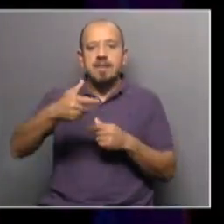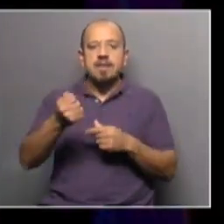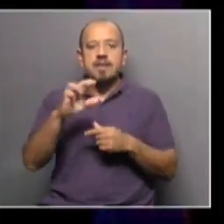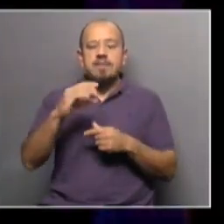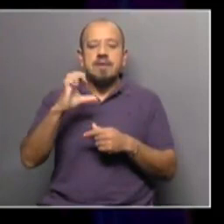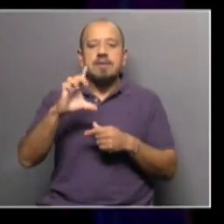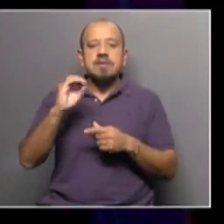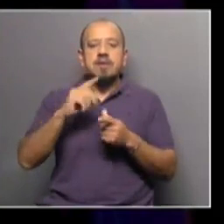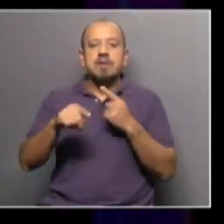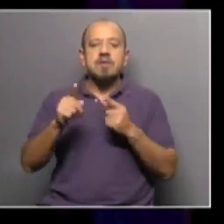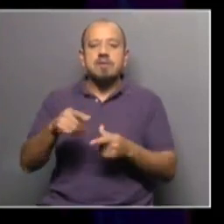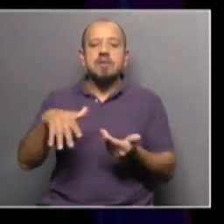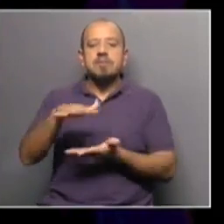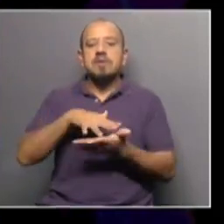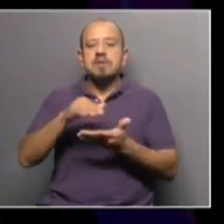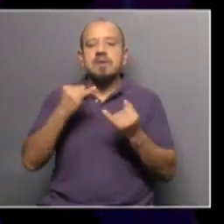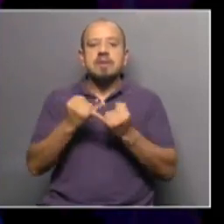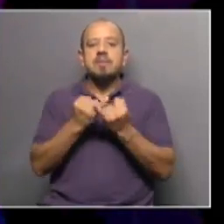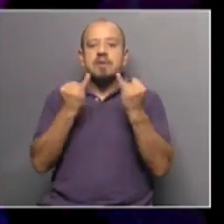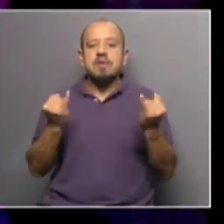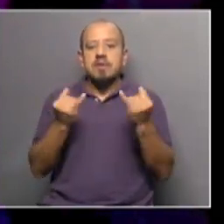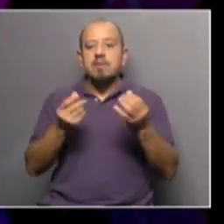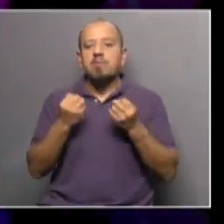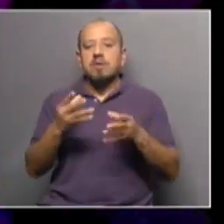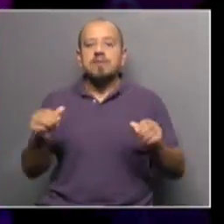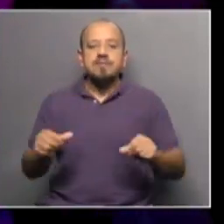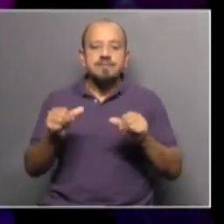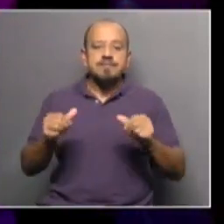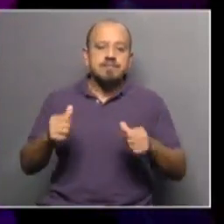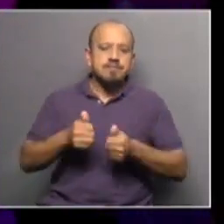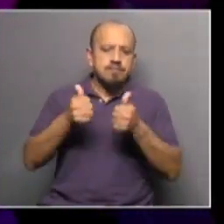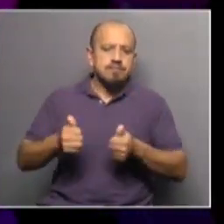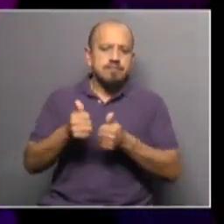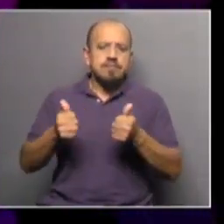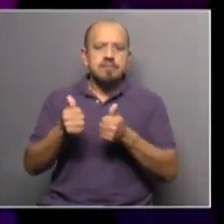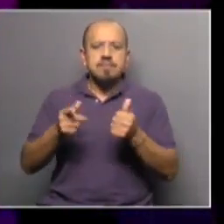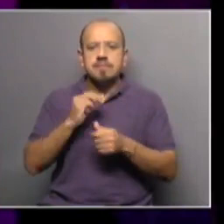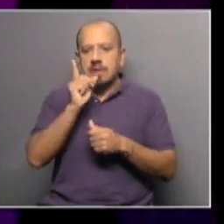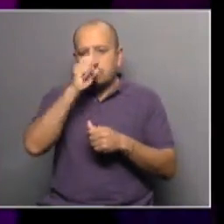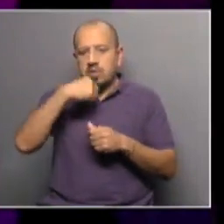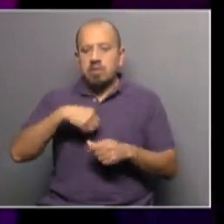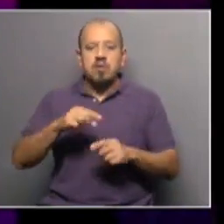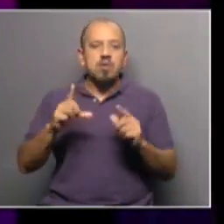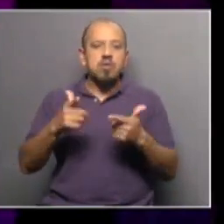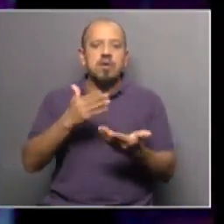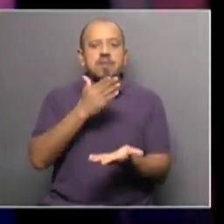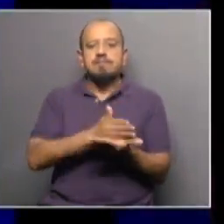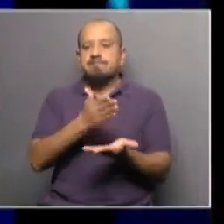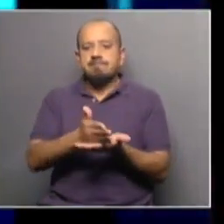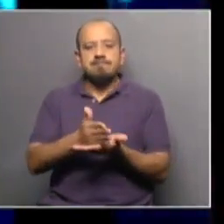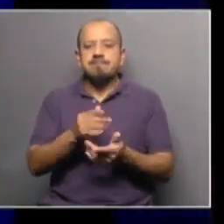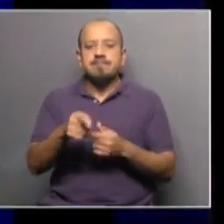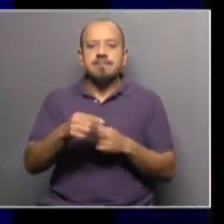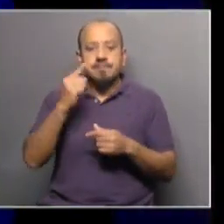que va a estar desde la Plaza Independencia, porque se está realizando una actividad que tiene que ver con Montevideo Sin Barreras, que es una iniciativa